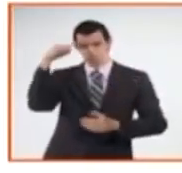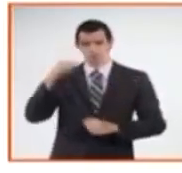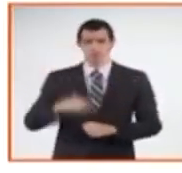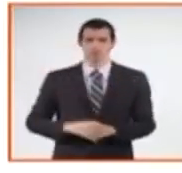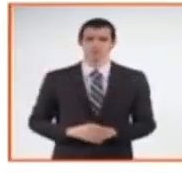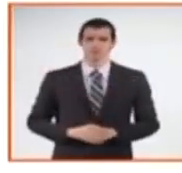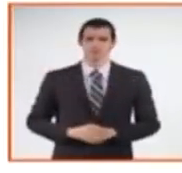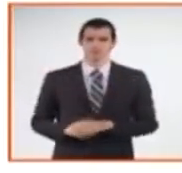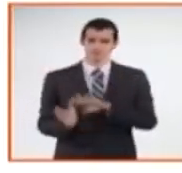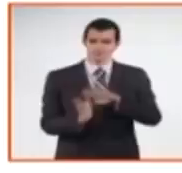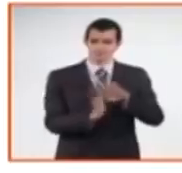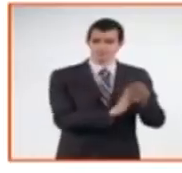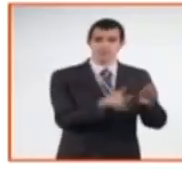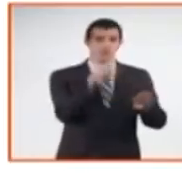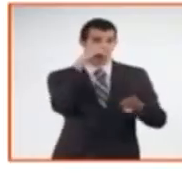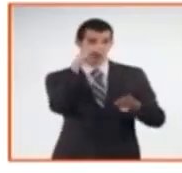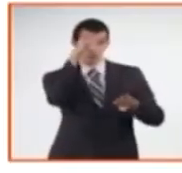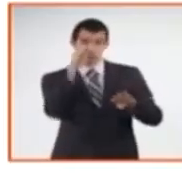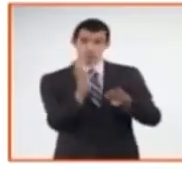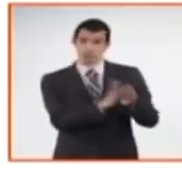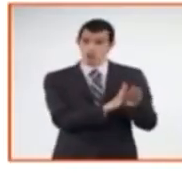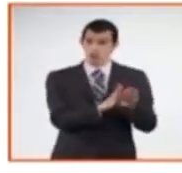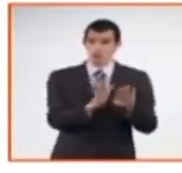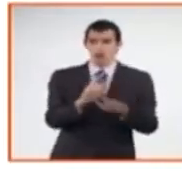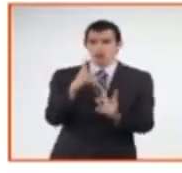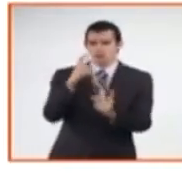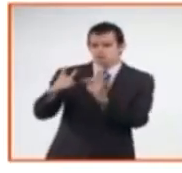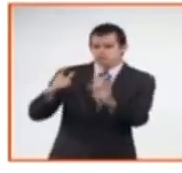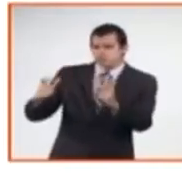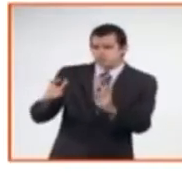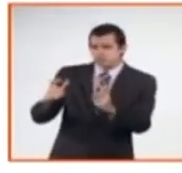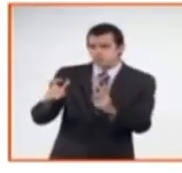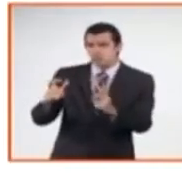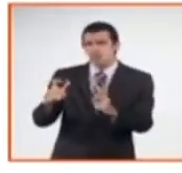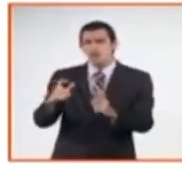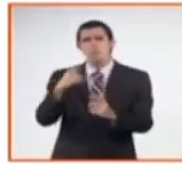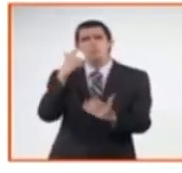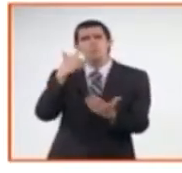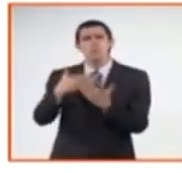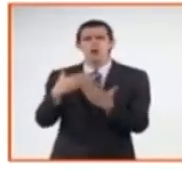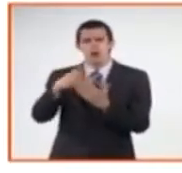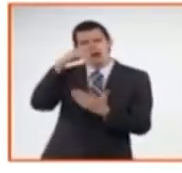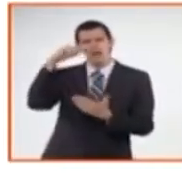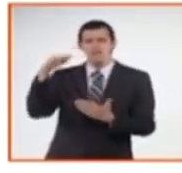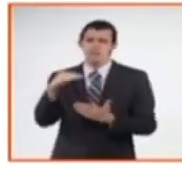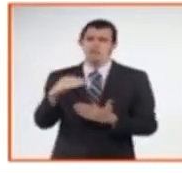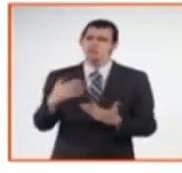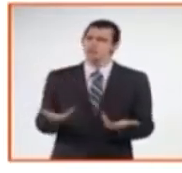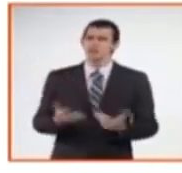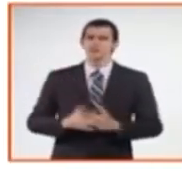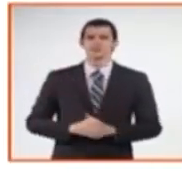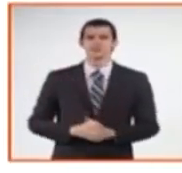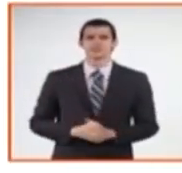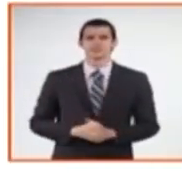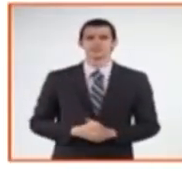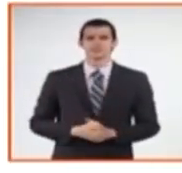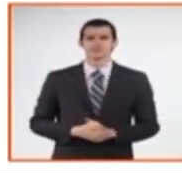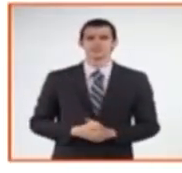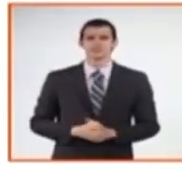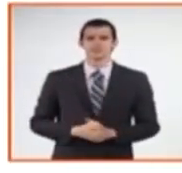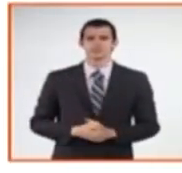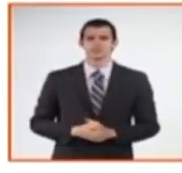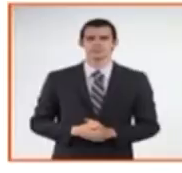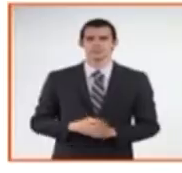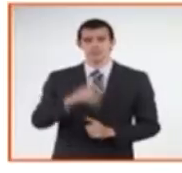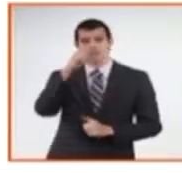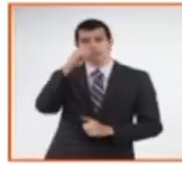el 93% de los adolescentes de 12 a 18 años solamente cuando dosis de soberana 2 respondieron de manera